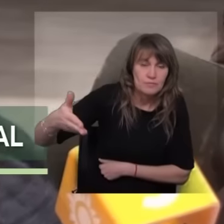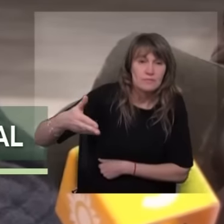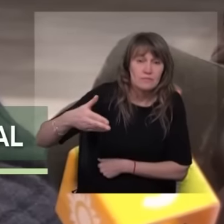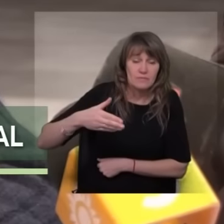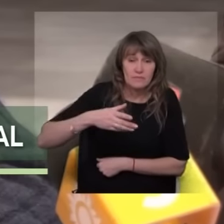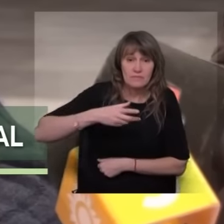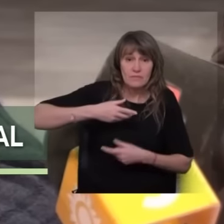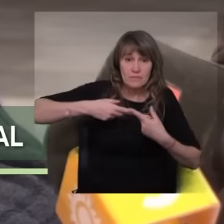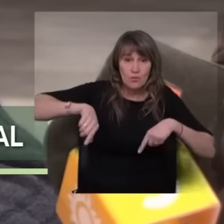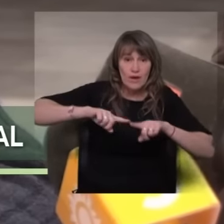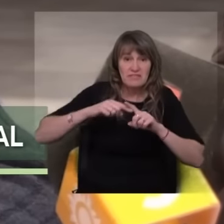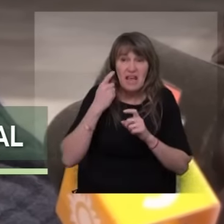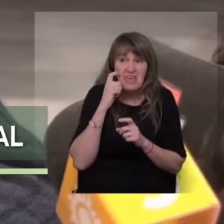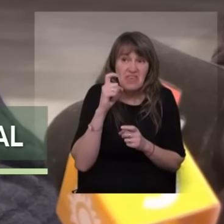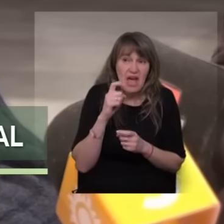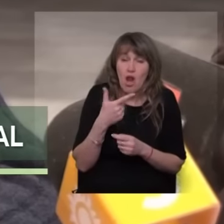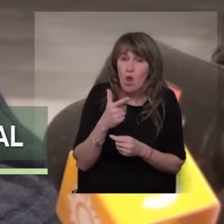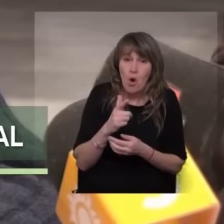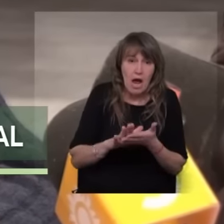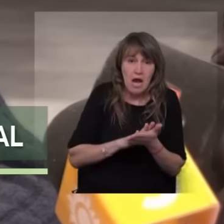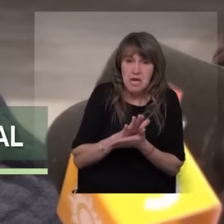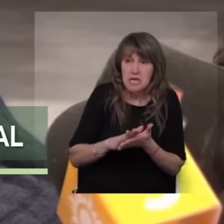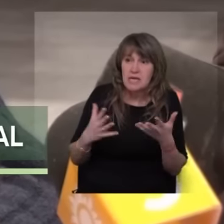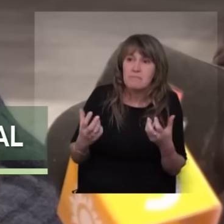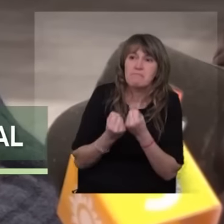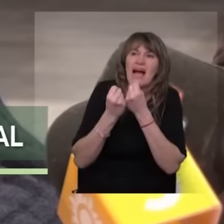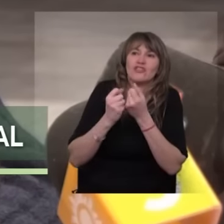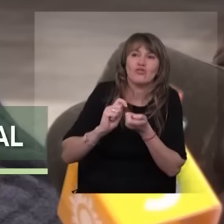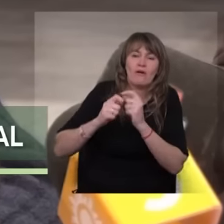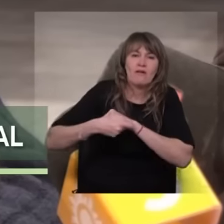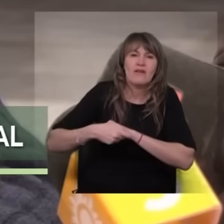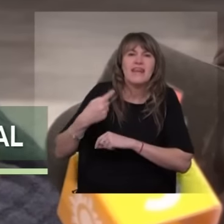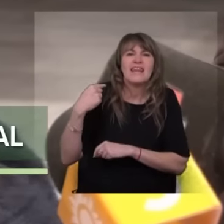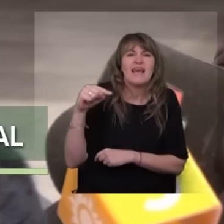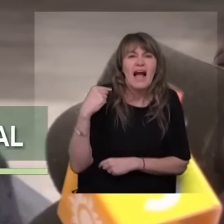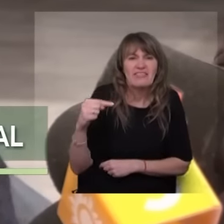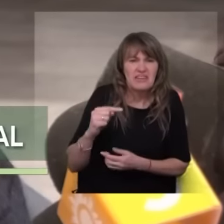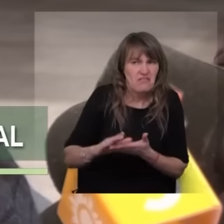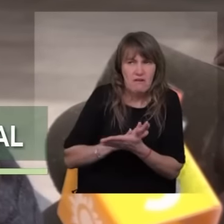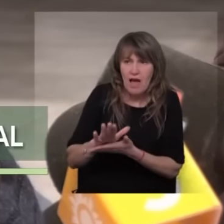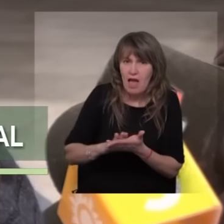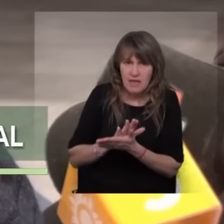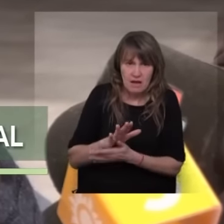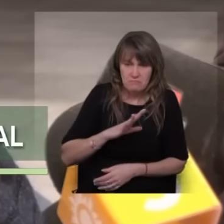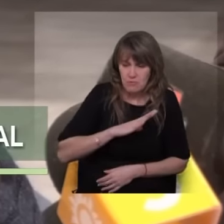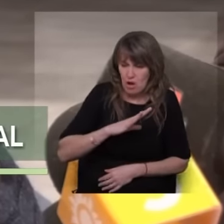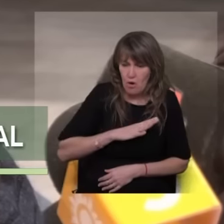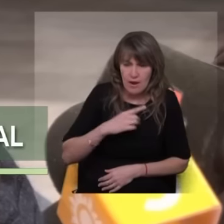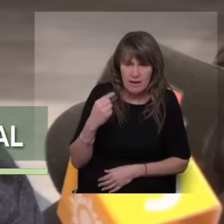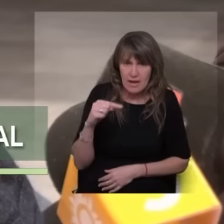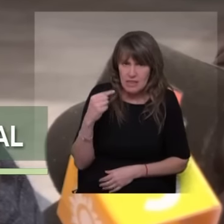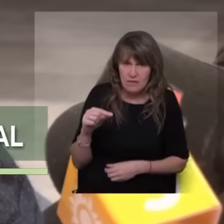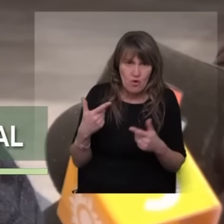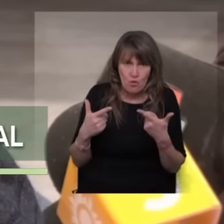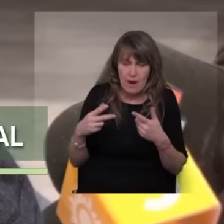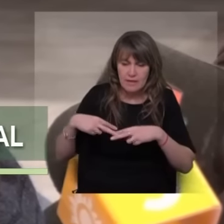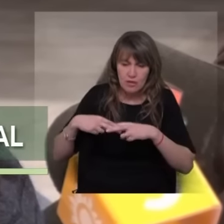iniciativa no tendrá ningún tipo de impacto fiscal negativo sino que nosotros